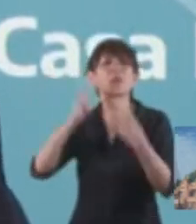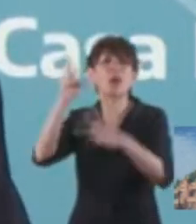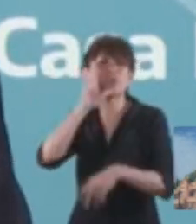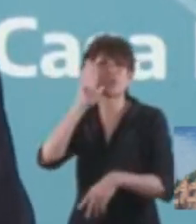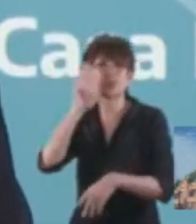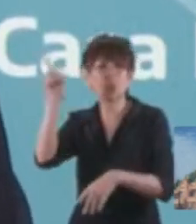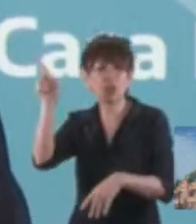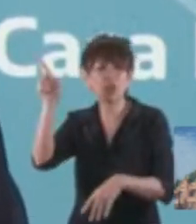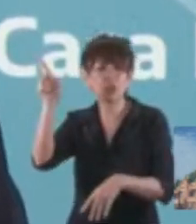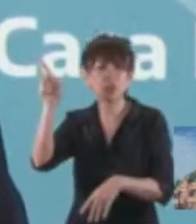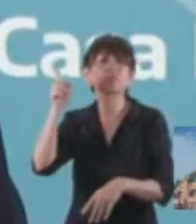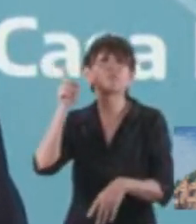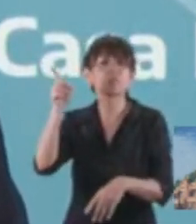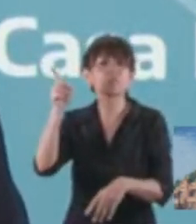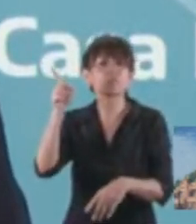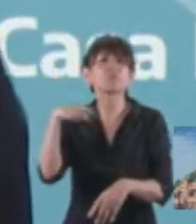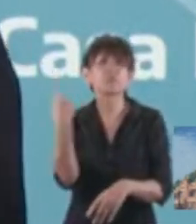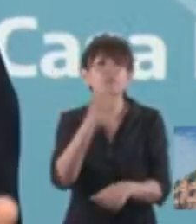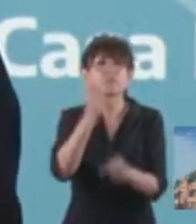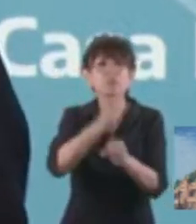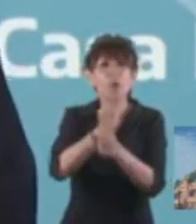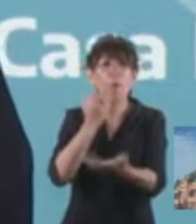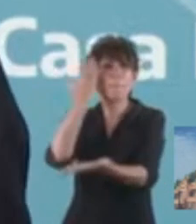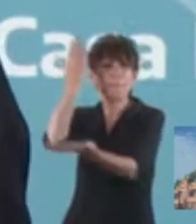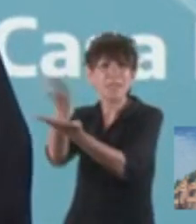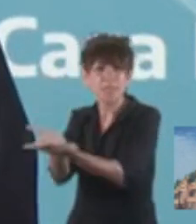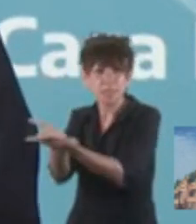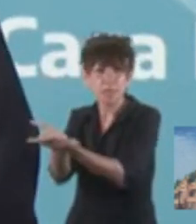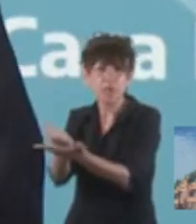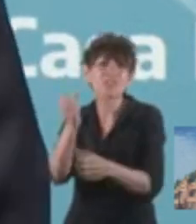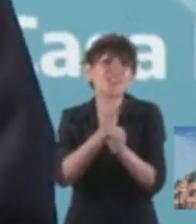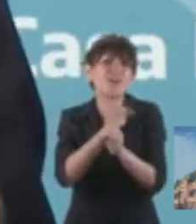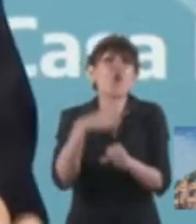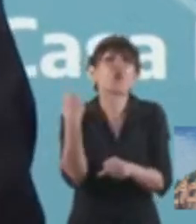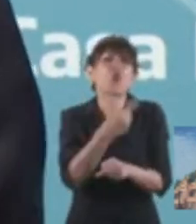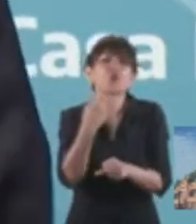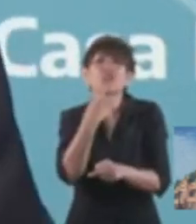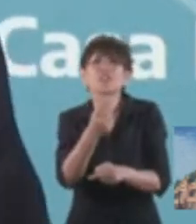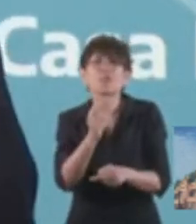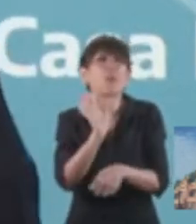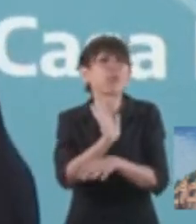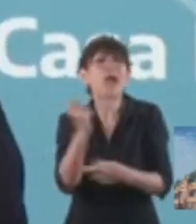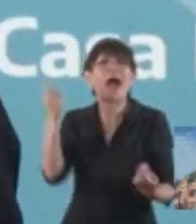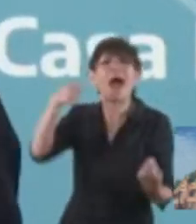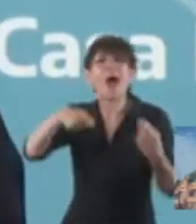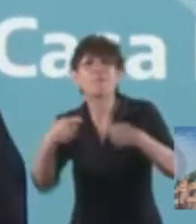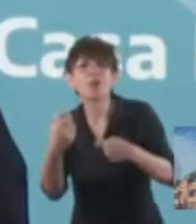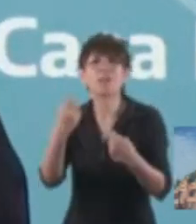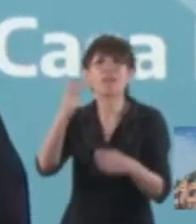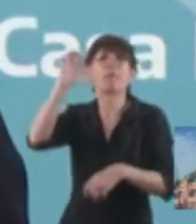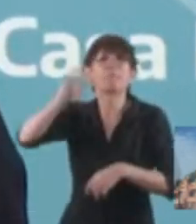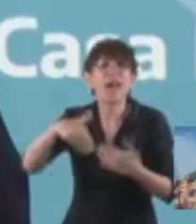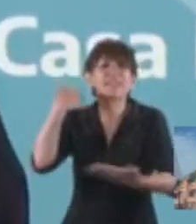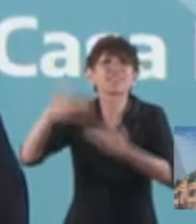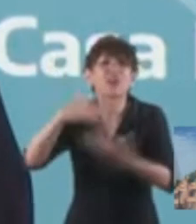presentado un trabajo que nosotros autodenominamos aportes para un plan de desarrollo